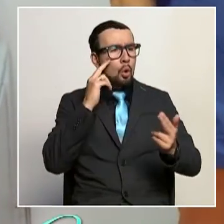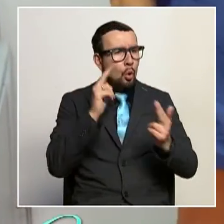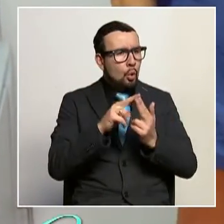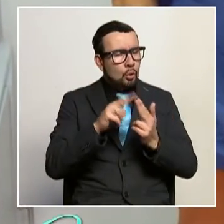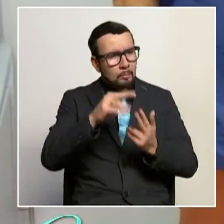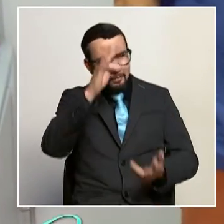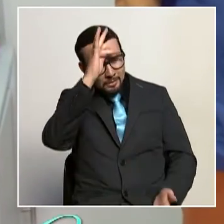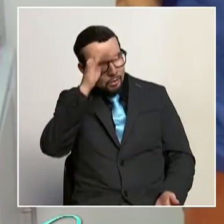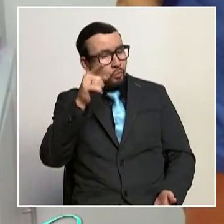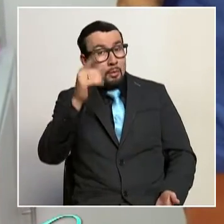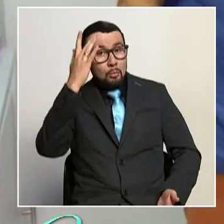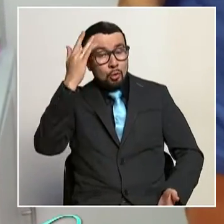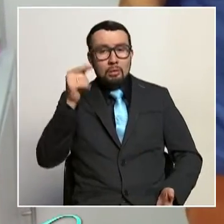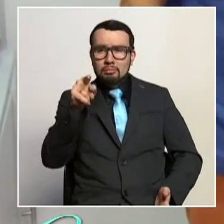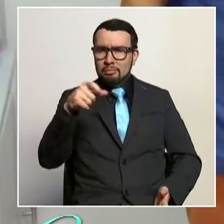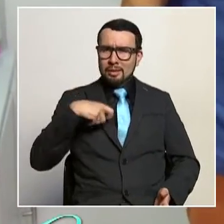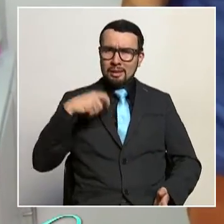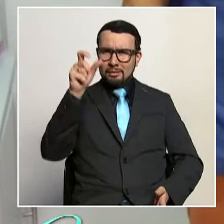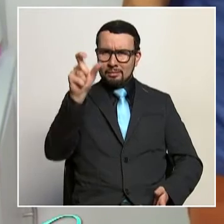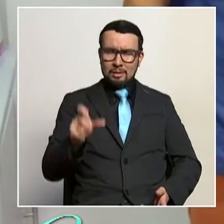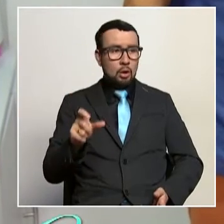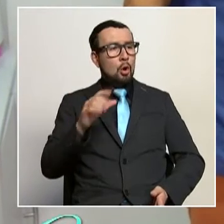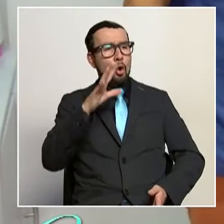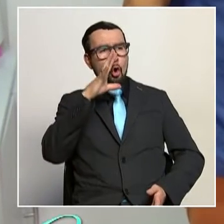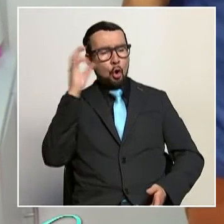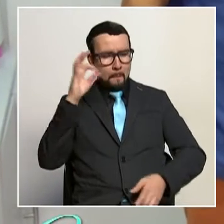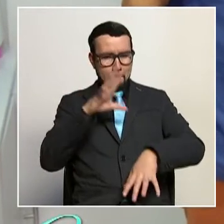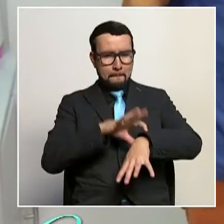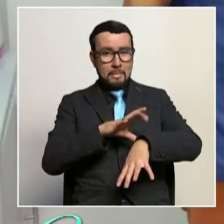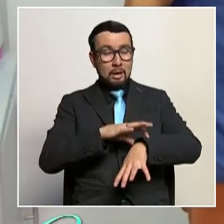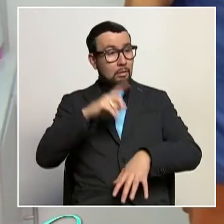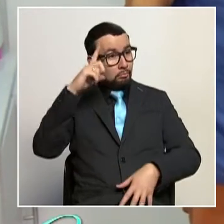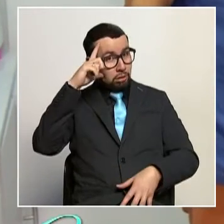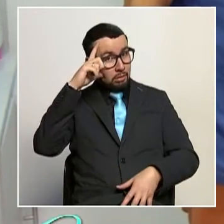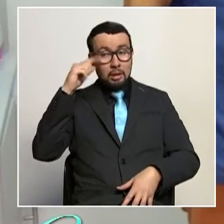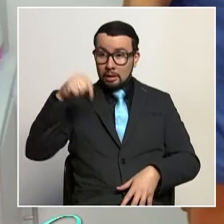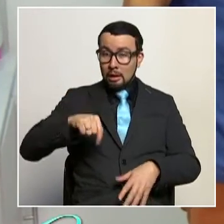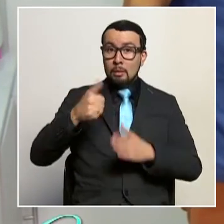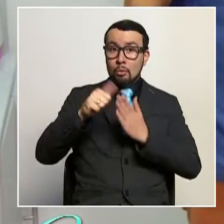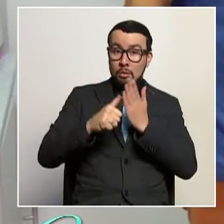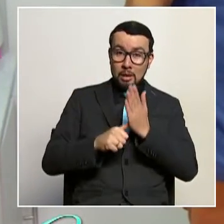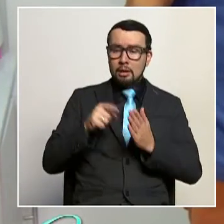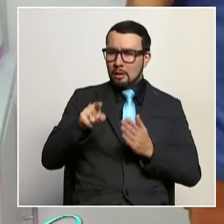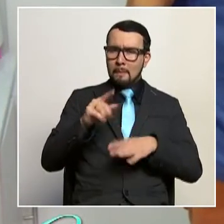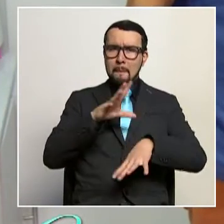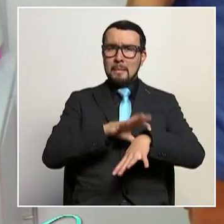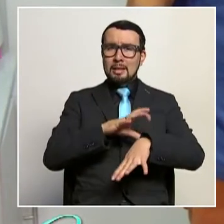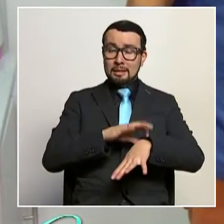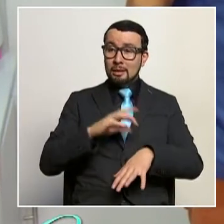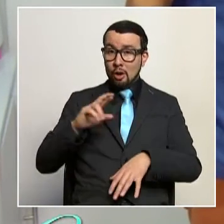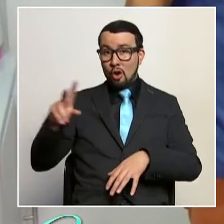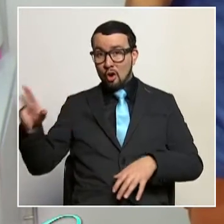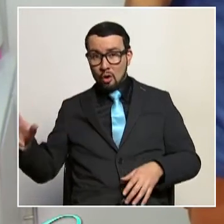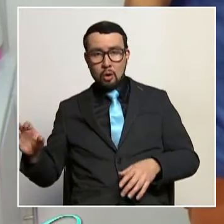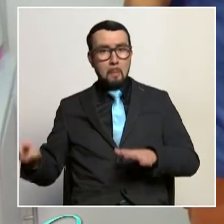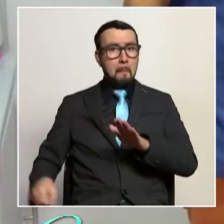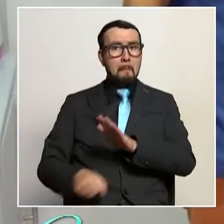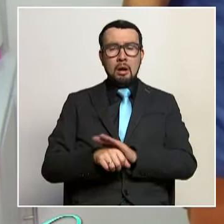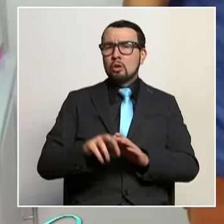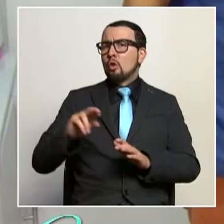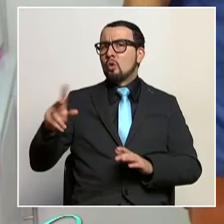pero usted ¿por qué tiene un ginecólogo? Lo primero, este no es un programa de medicina alternativa, ni yo hago medicina